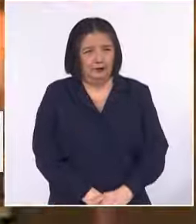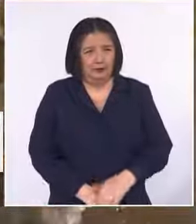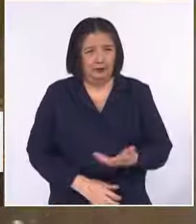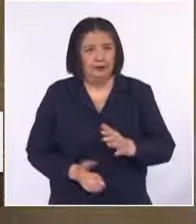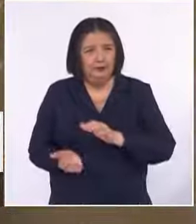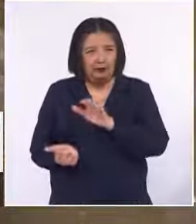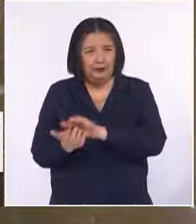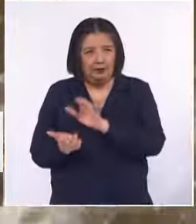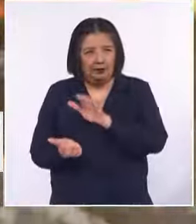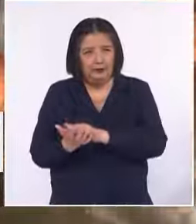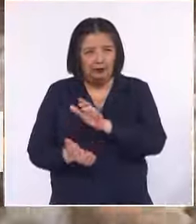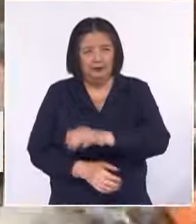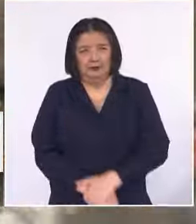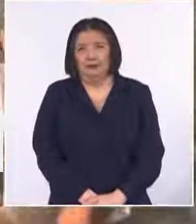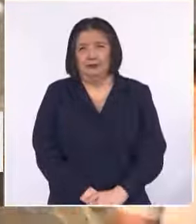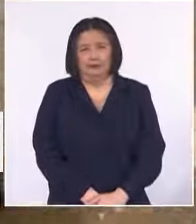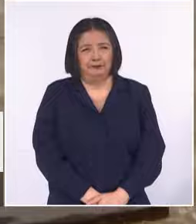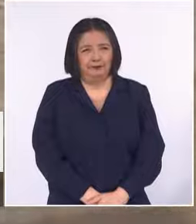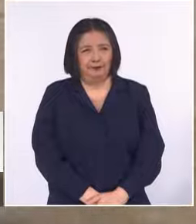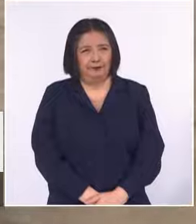lagartos.